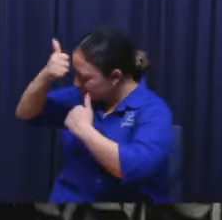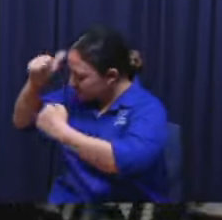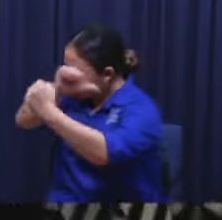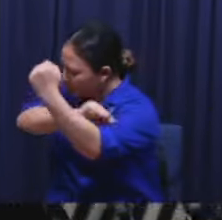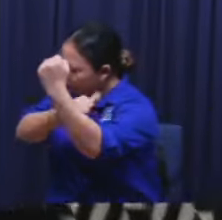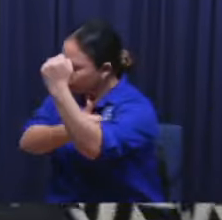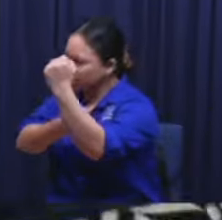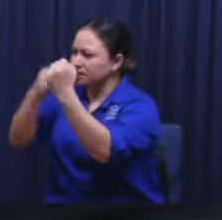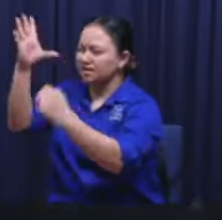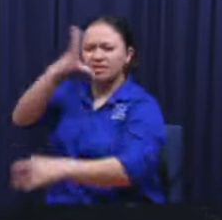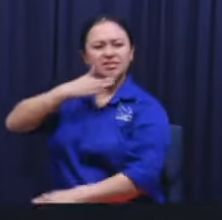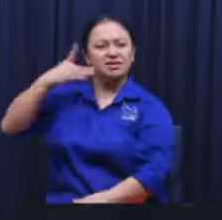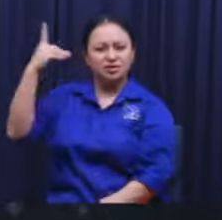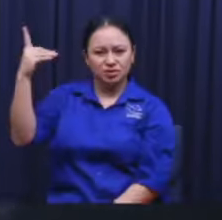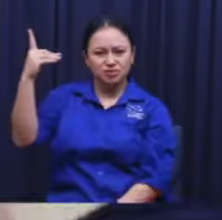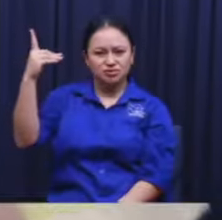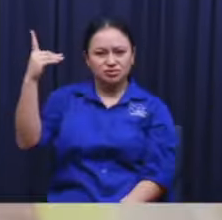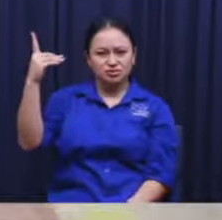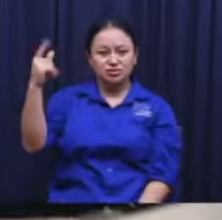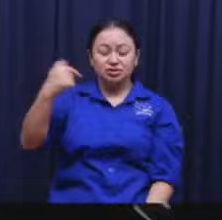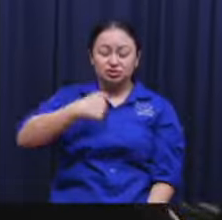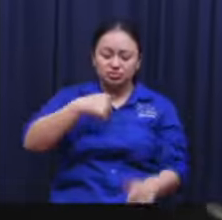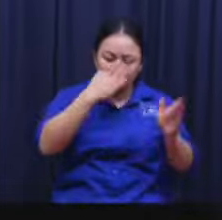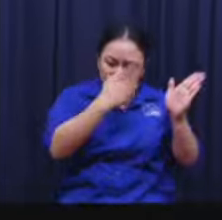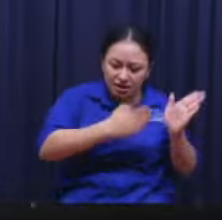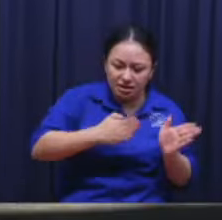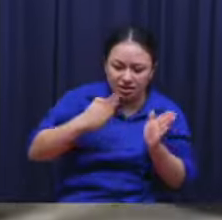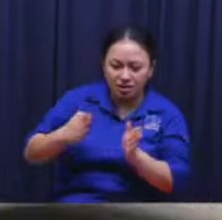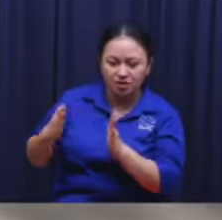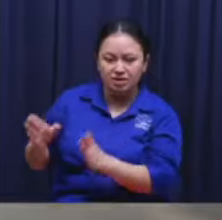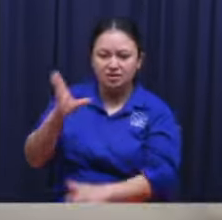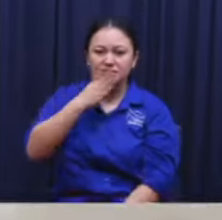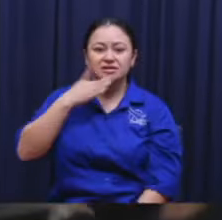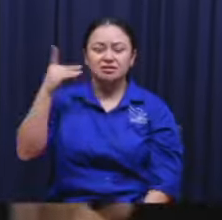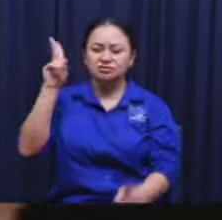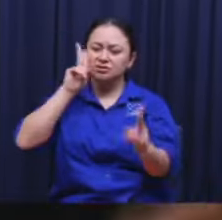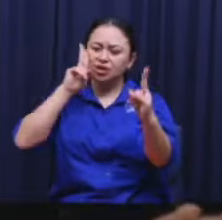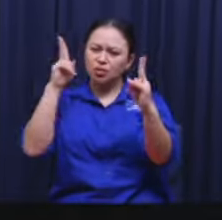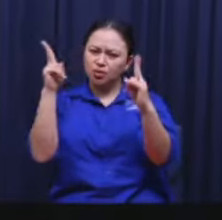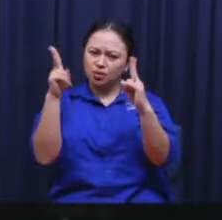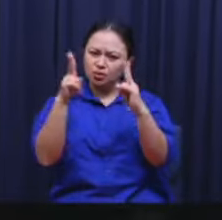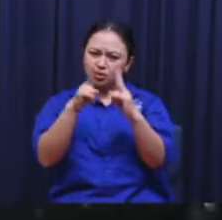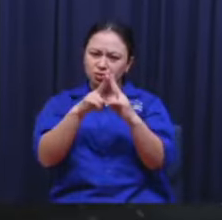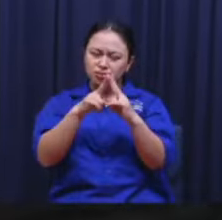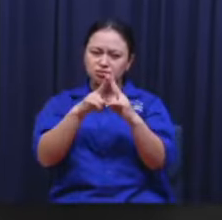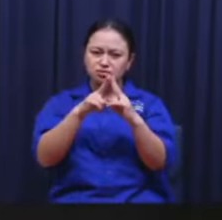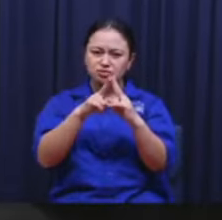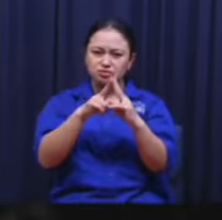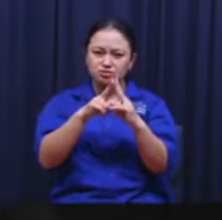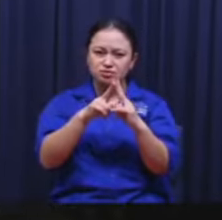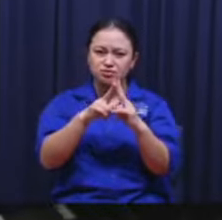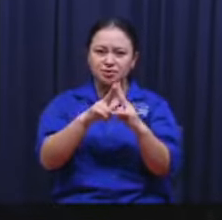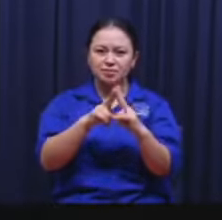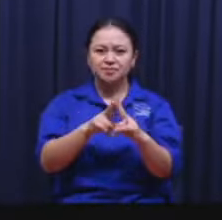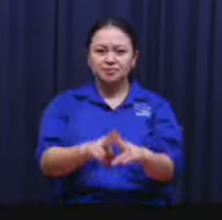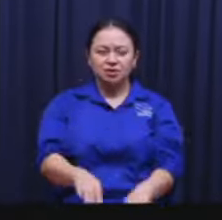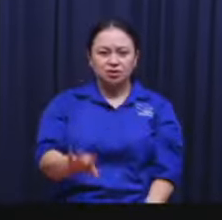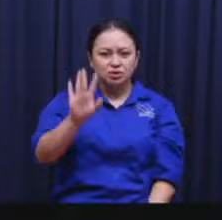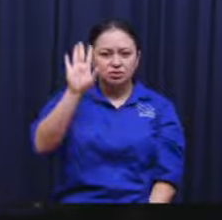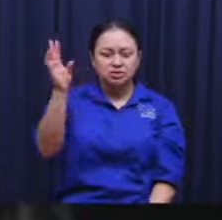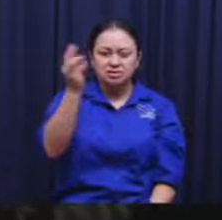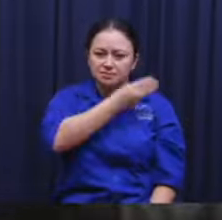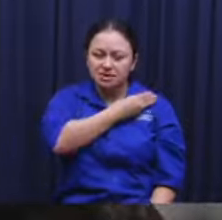limpió. Y además de eso, estoy en el orden divino. Reconozco apóstol, profeta, evangelista, pastor, maestro, que me